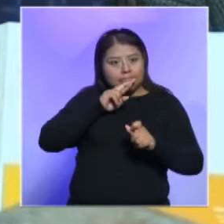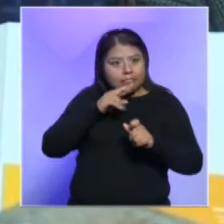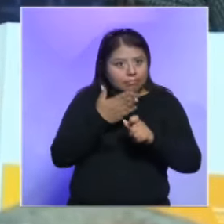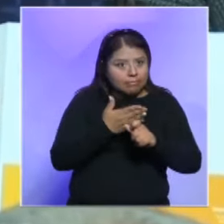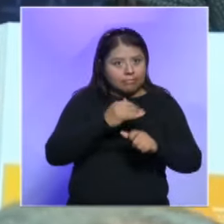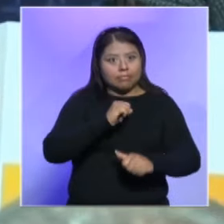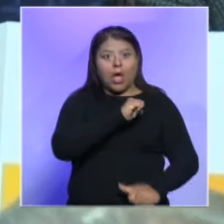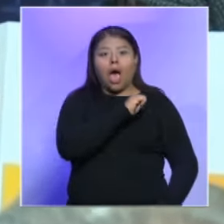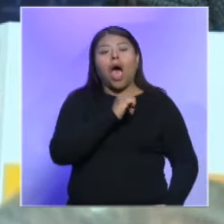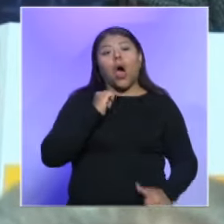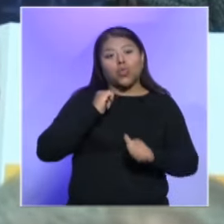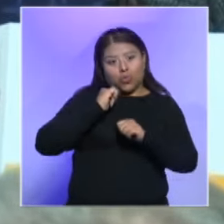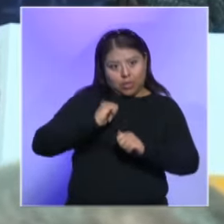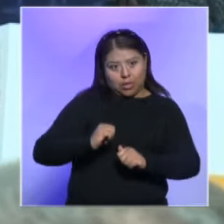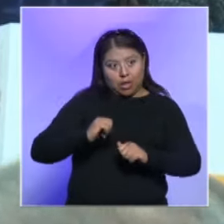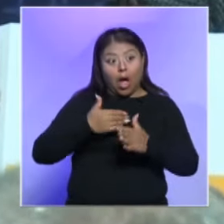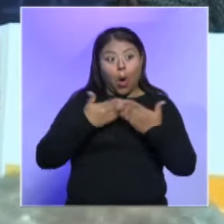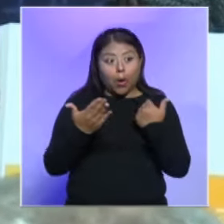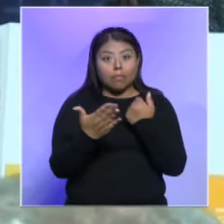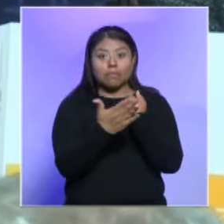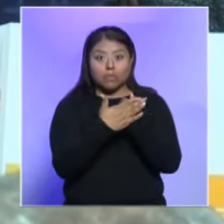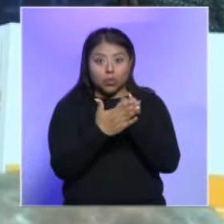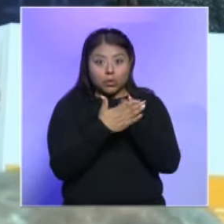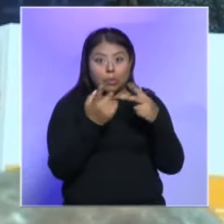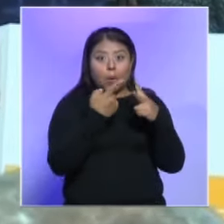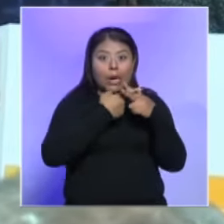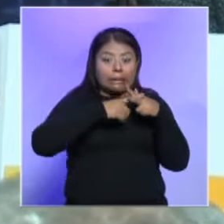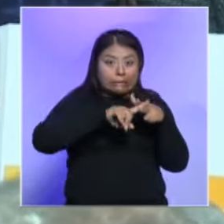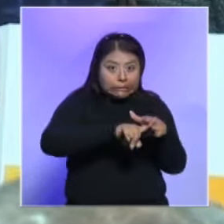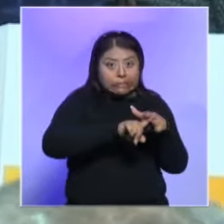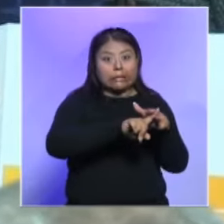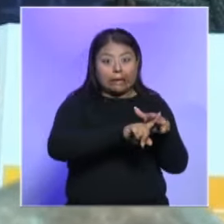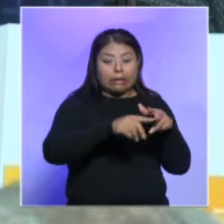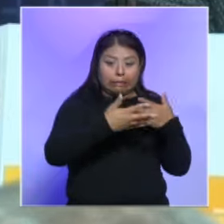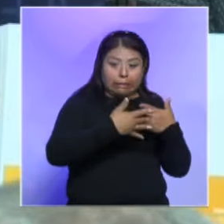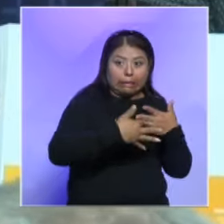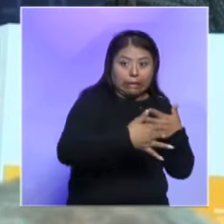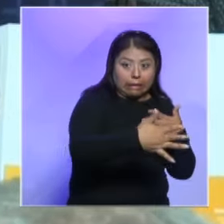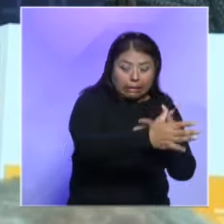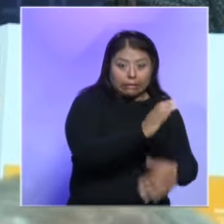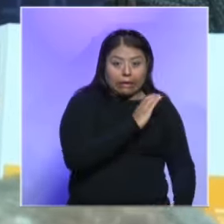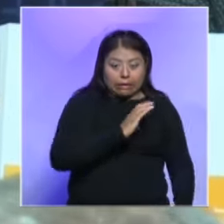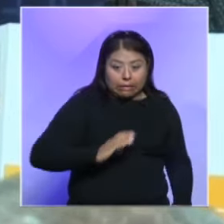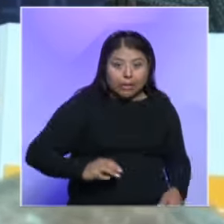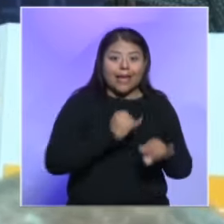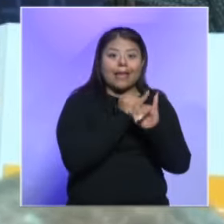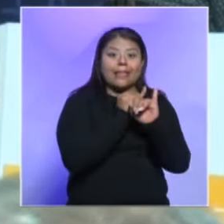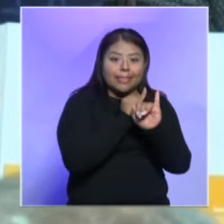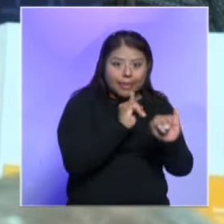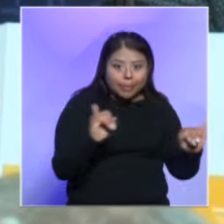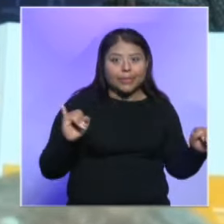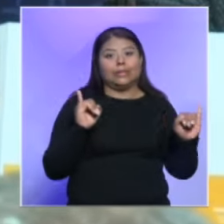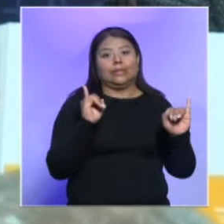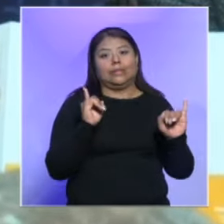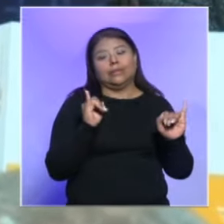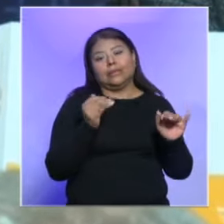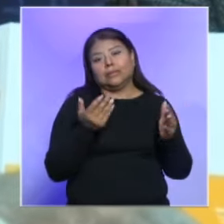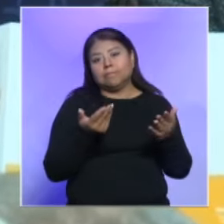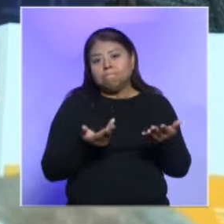de pues lo que va a ser ahora las candidaturas al Poder Judicial, candidaturas independientes, candidaturas